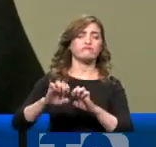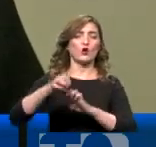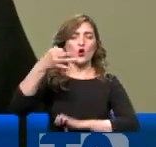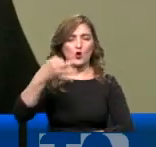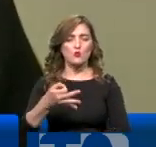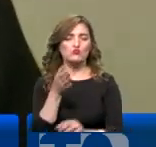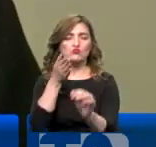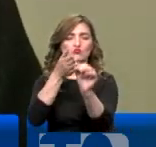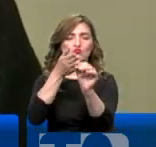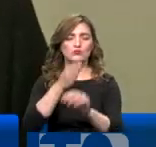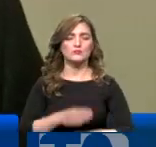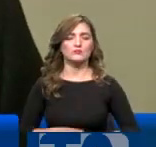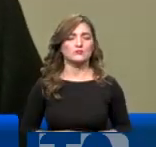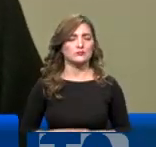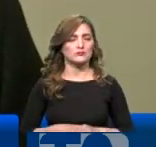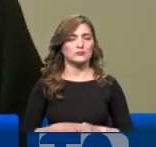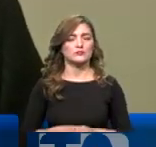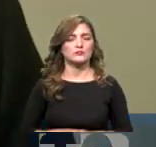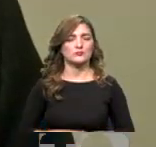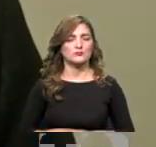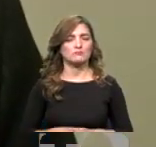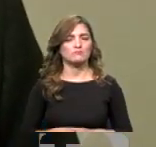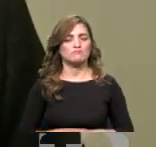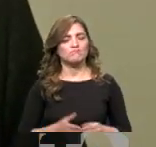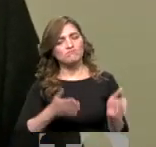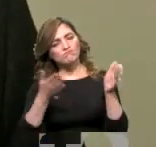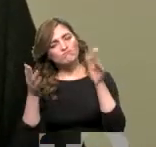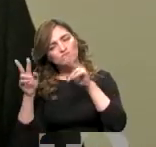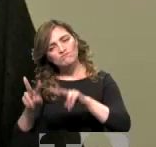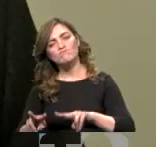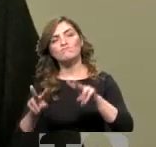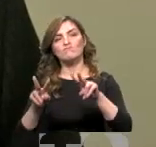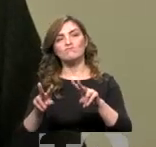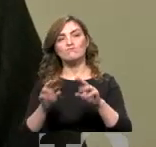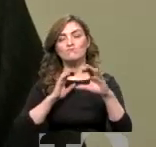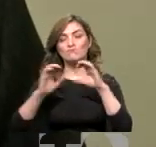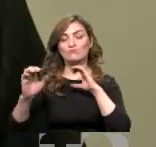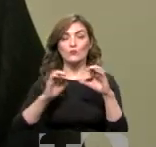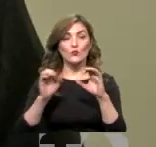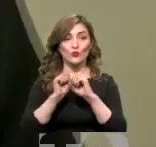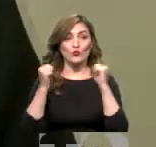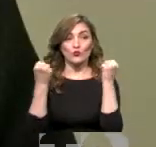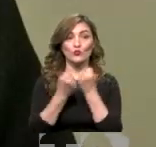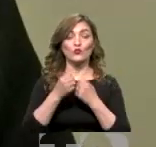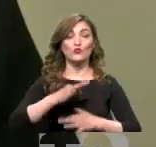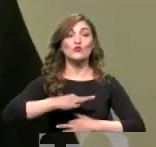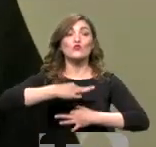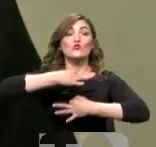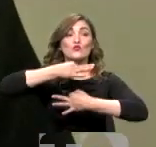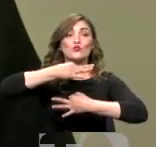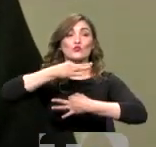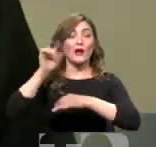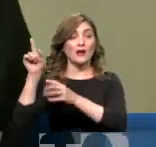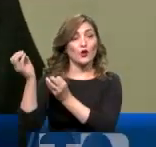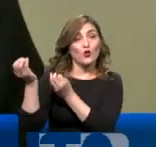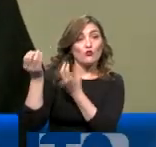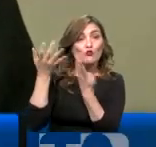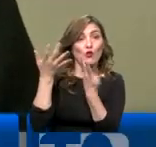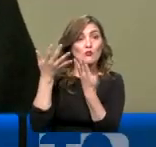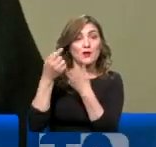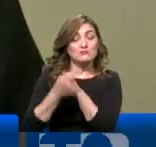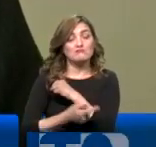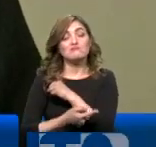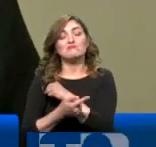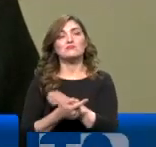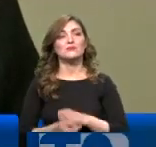cumplimiento objetivo. Paralelamente se apertura los canales de comunicación con la sociedad civil para que provean